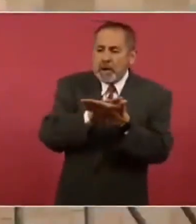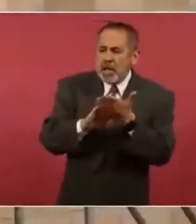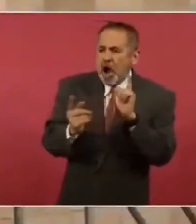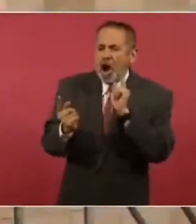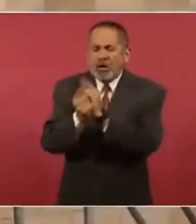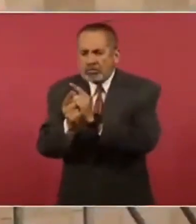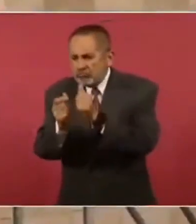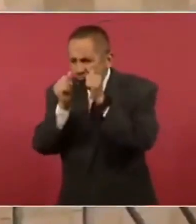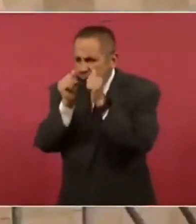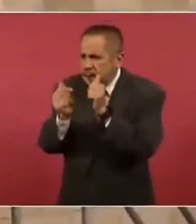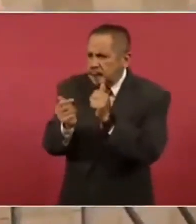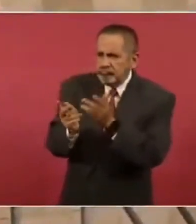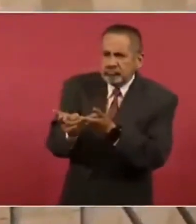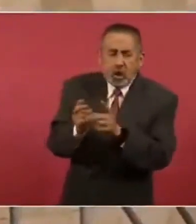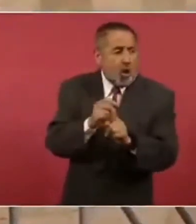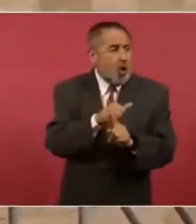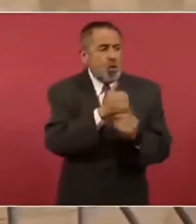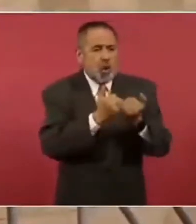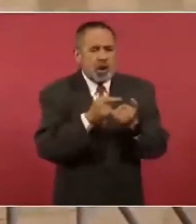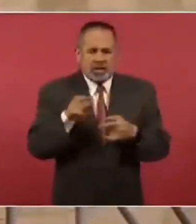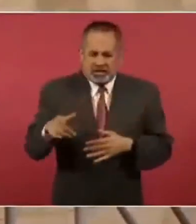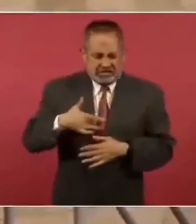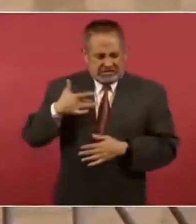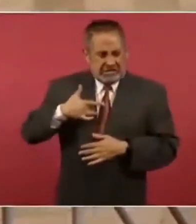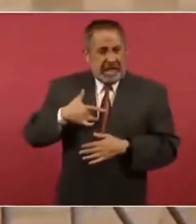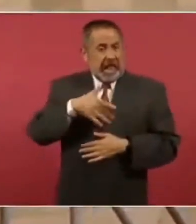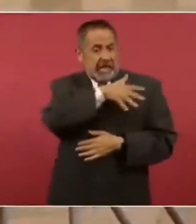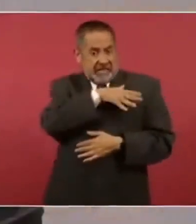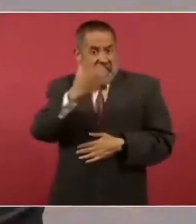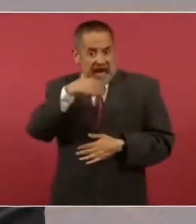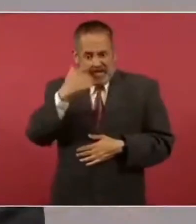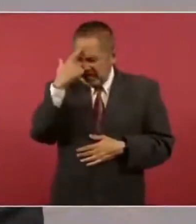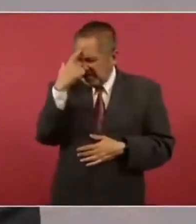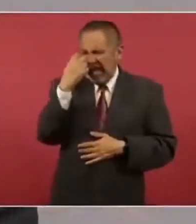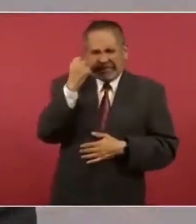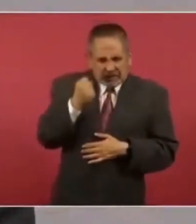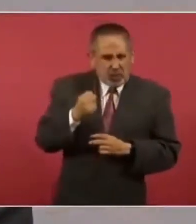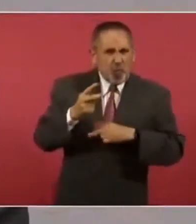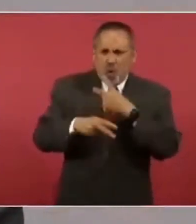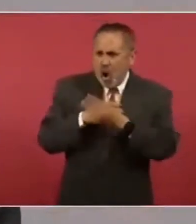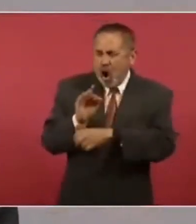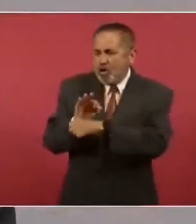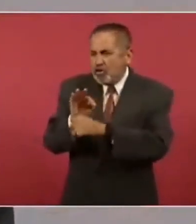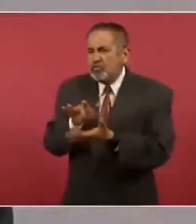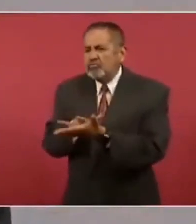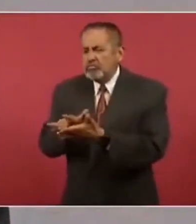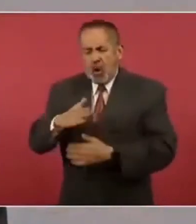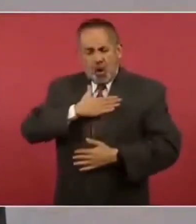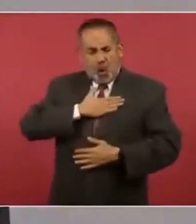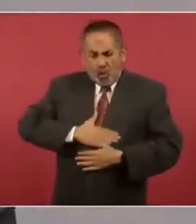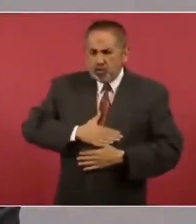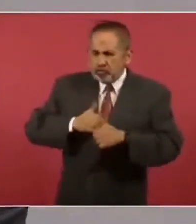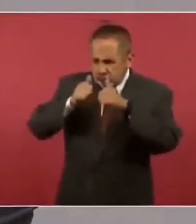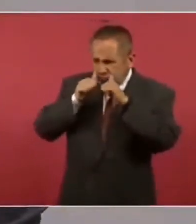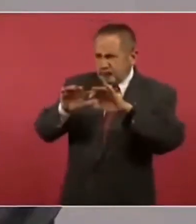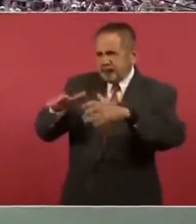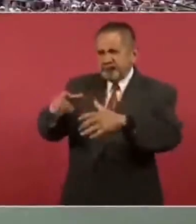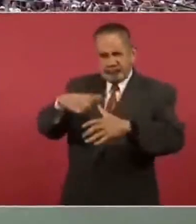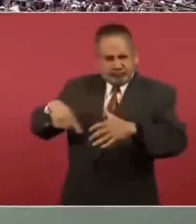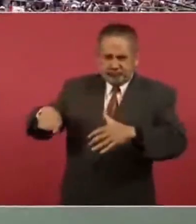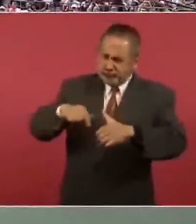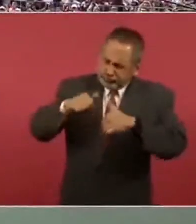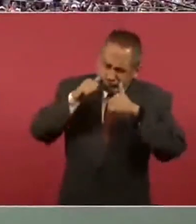el general Cárdenas, ni tan convencido de la causa de la justicia social.